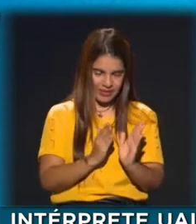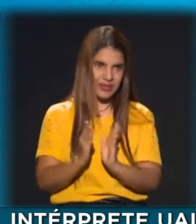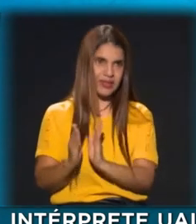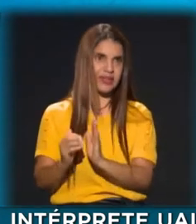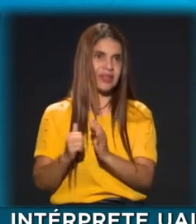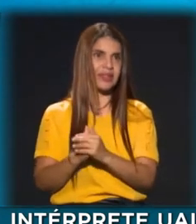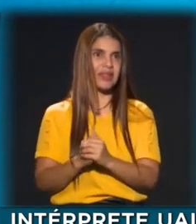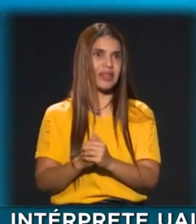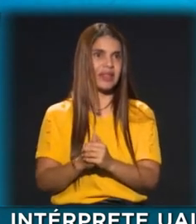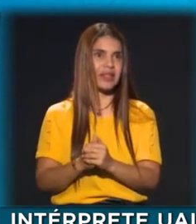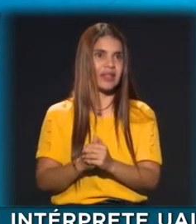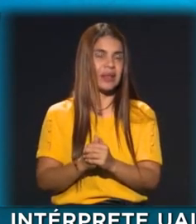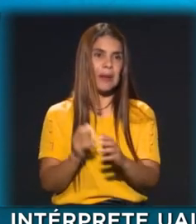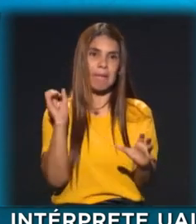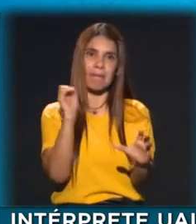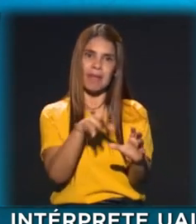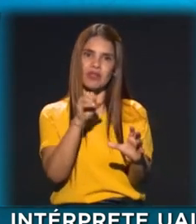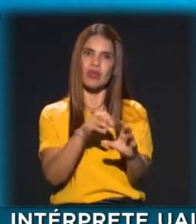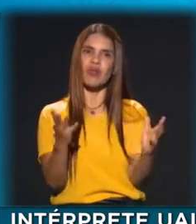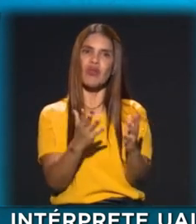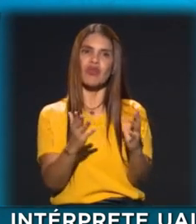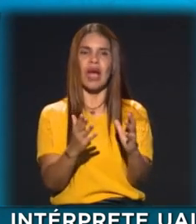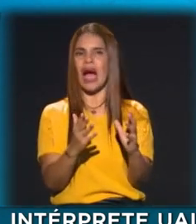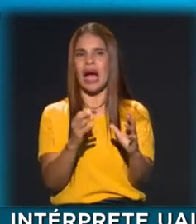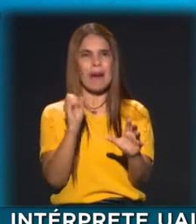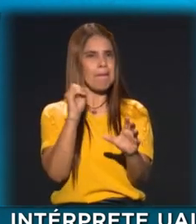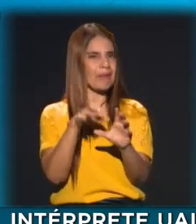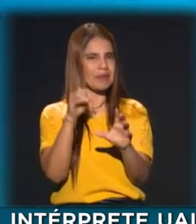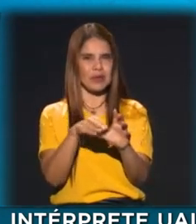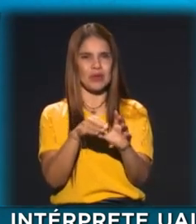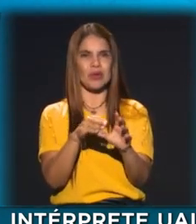organizar. Tirar esta basura a esa caja.